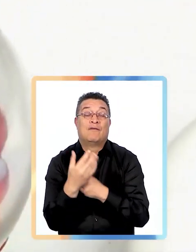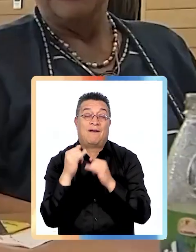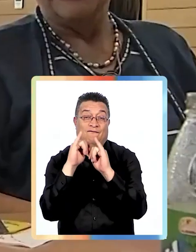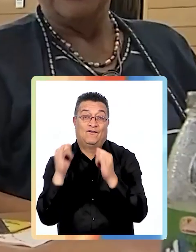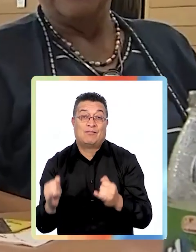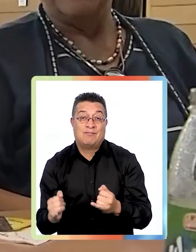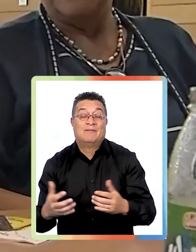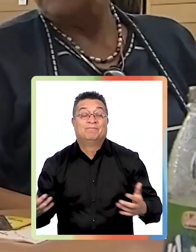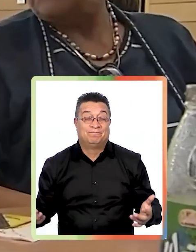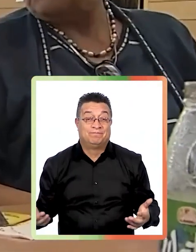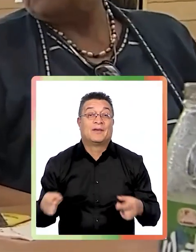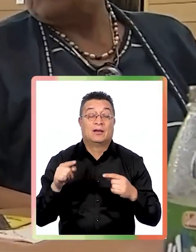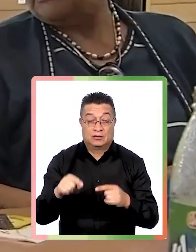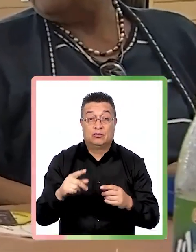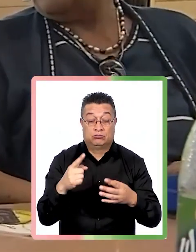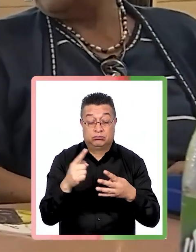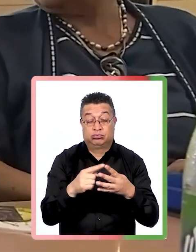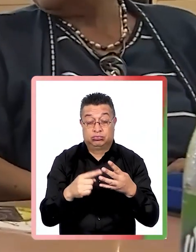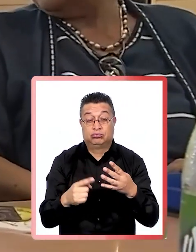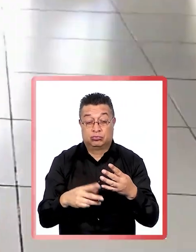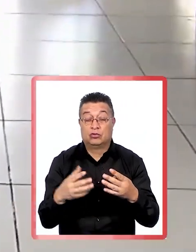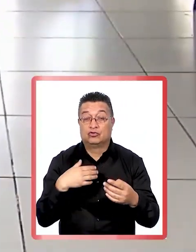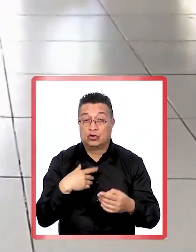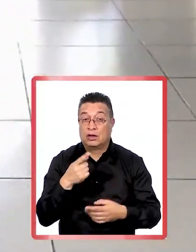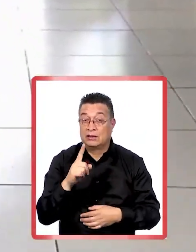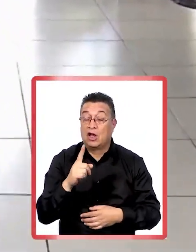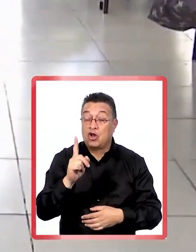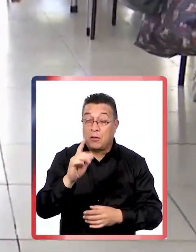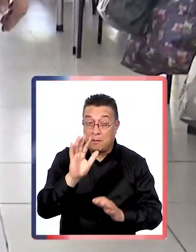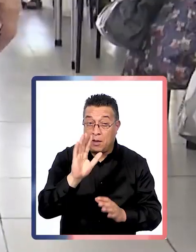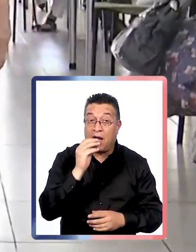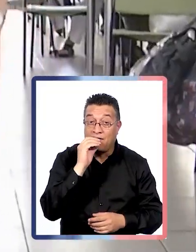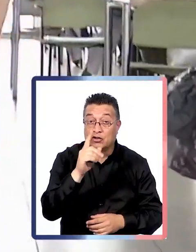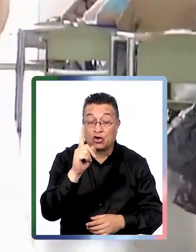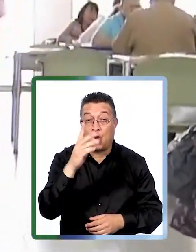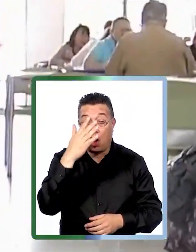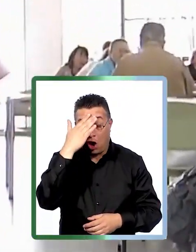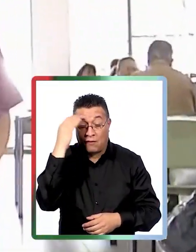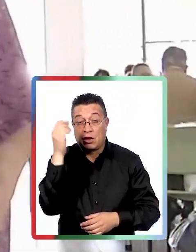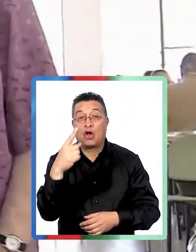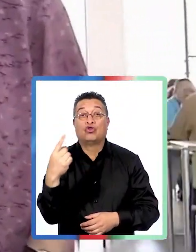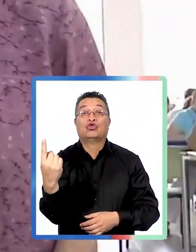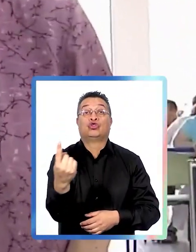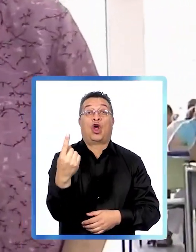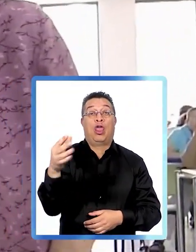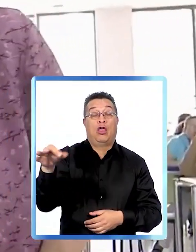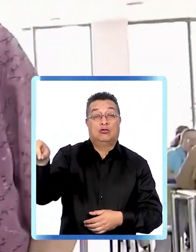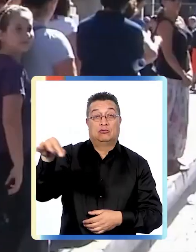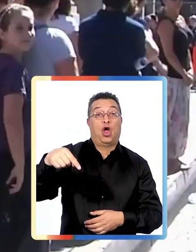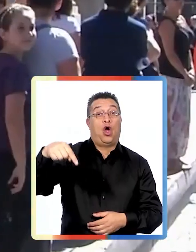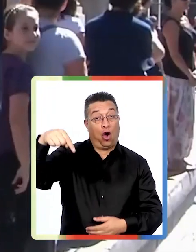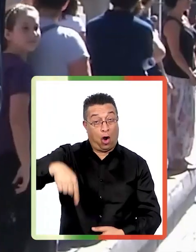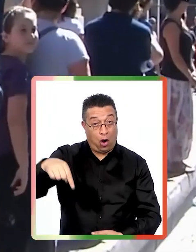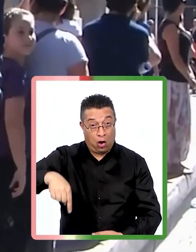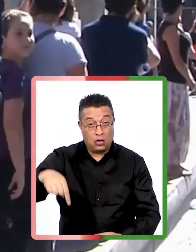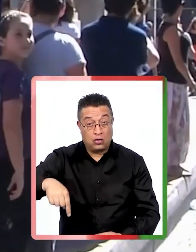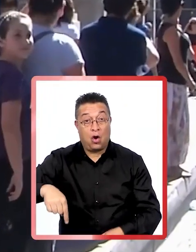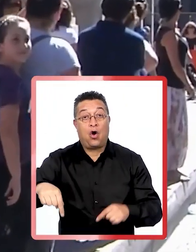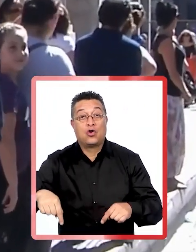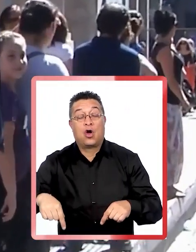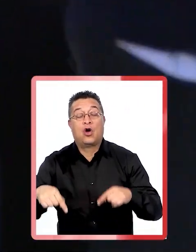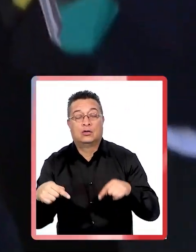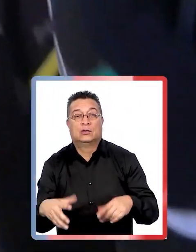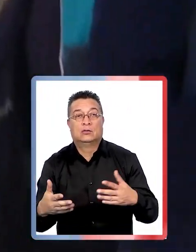época. Así que las consecuencias son, mira, y otra consecuencia que no hay que olvidar es la soledad. Hoy día,